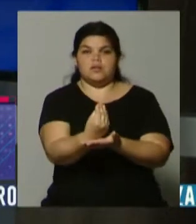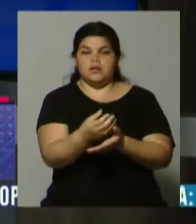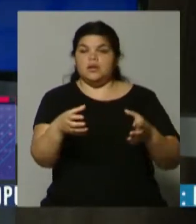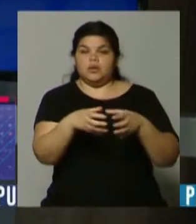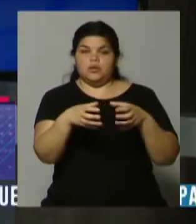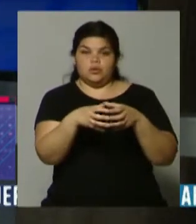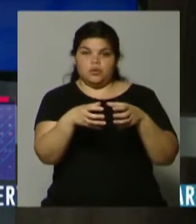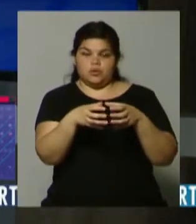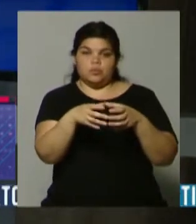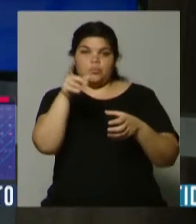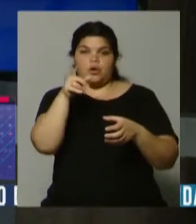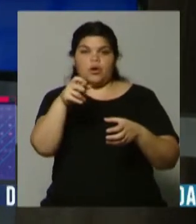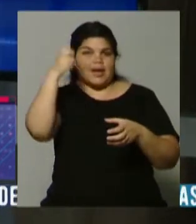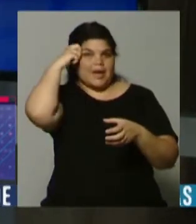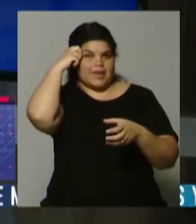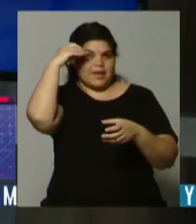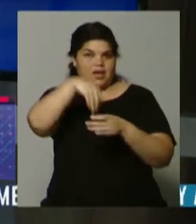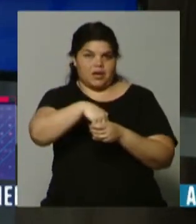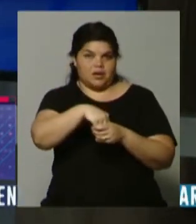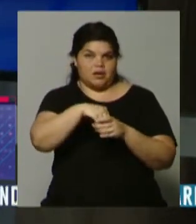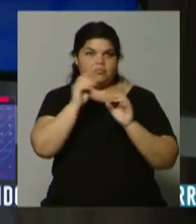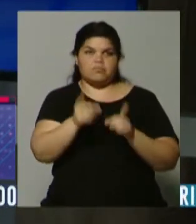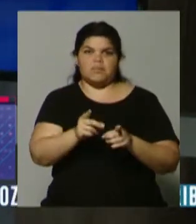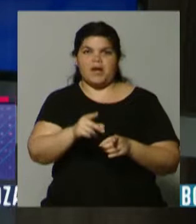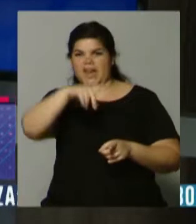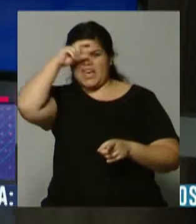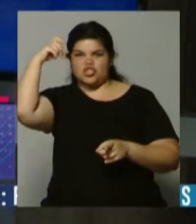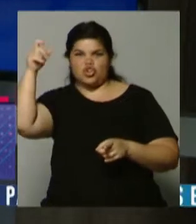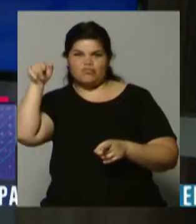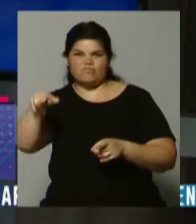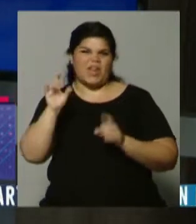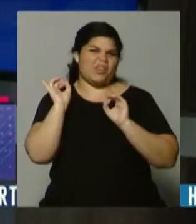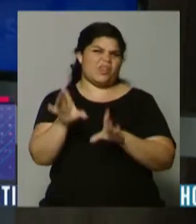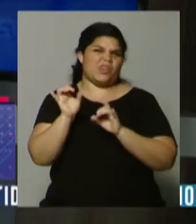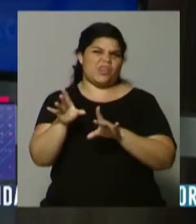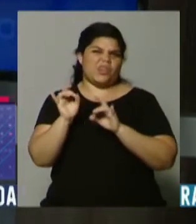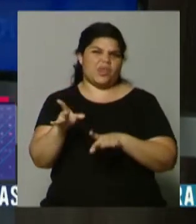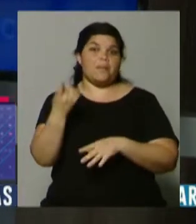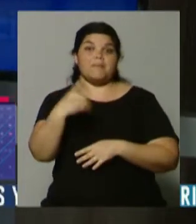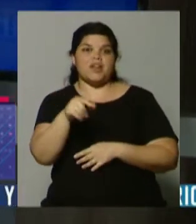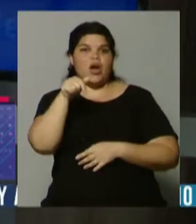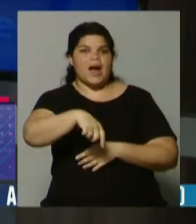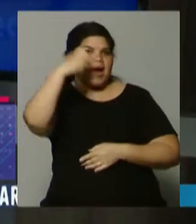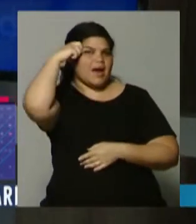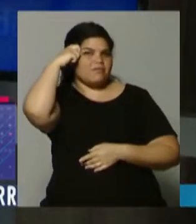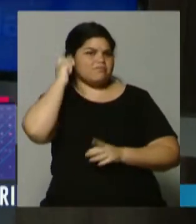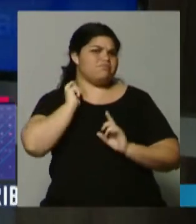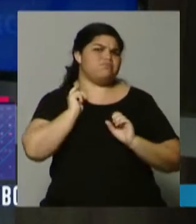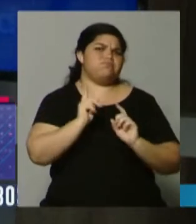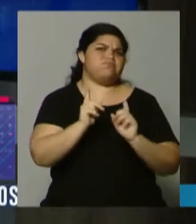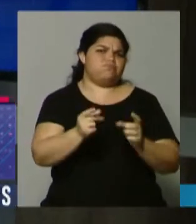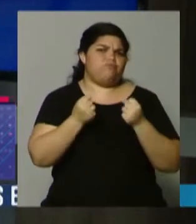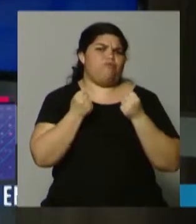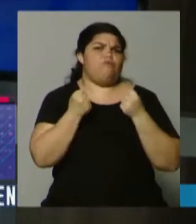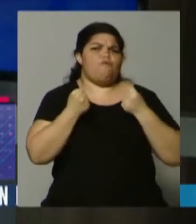liderazgo del Partido Radical, muy vapuleado a nivel nacional, pero ciertamente el radicalismo provincial va a seguir liderando ese espacio y va a seguir siendo un